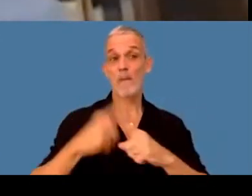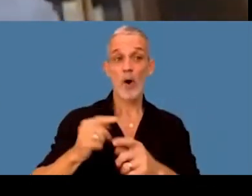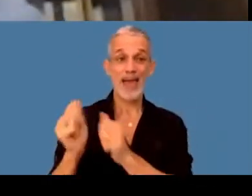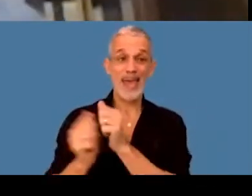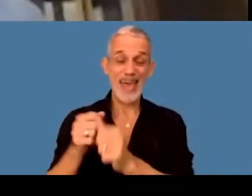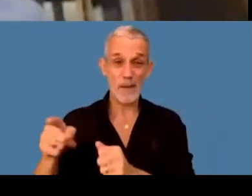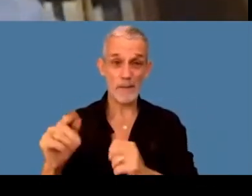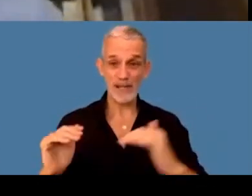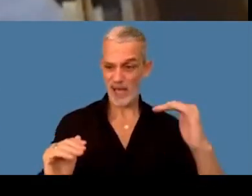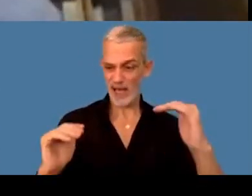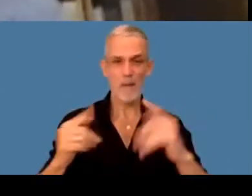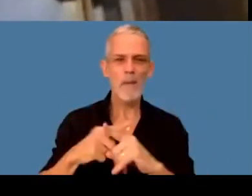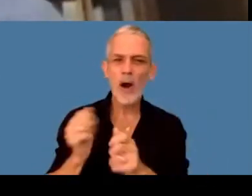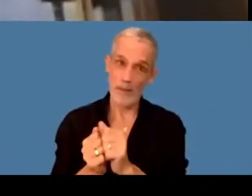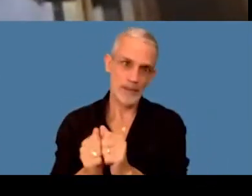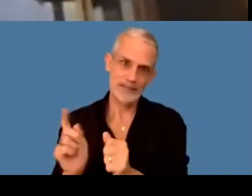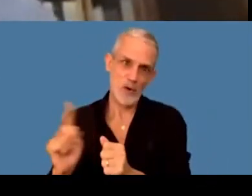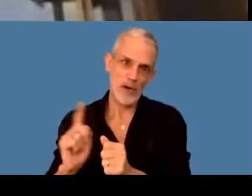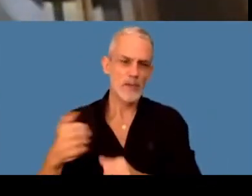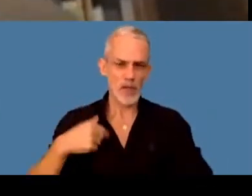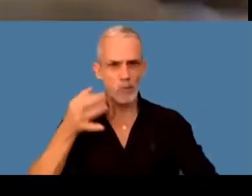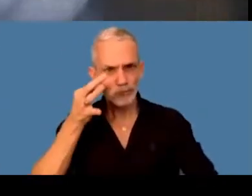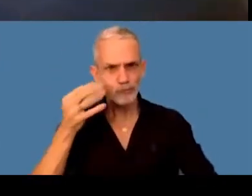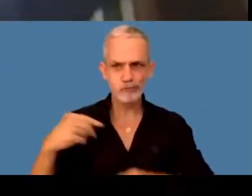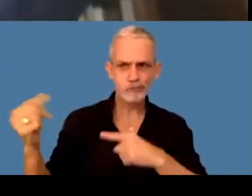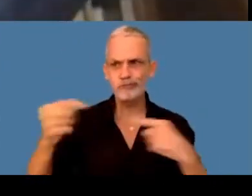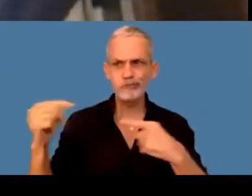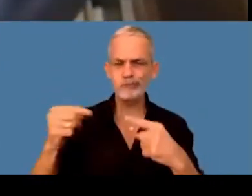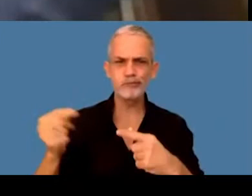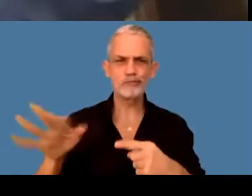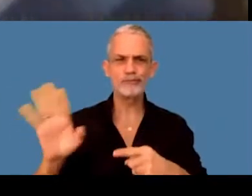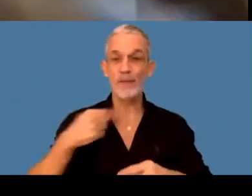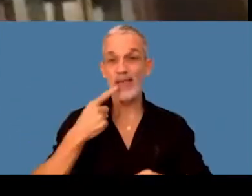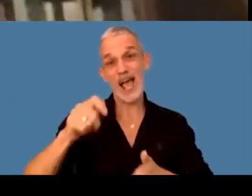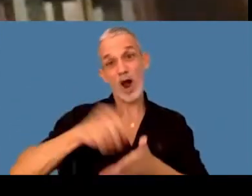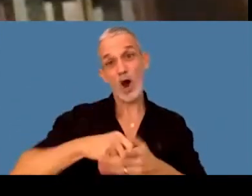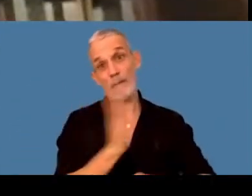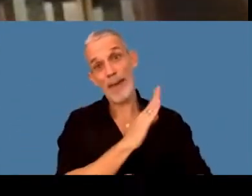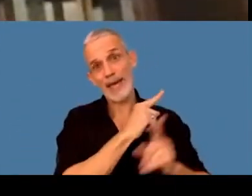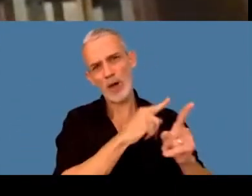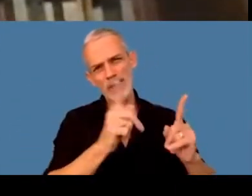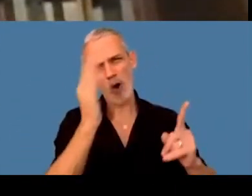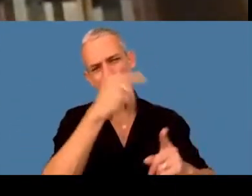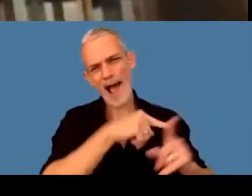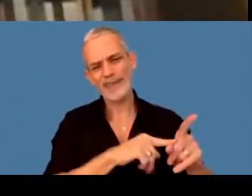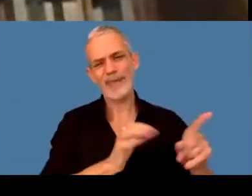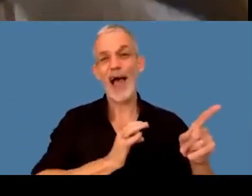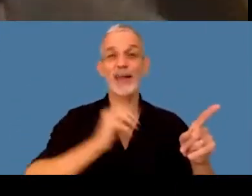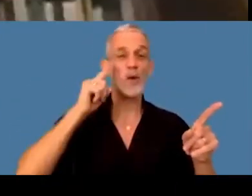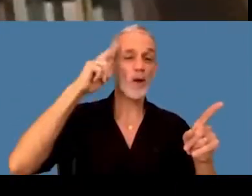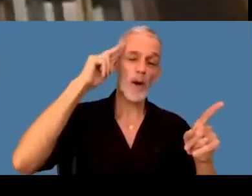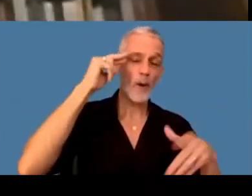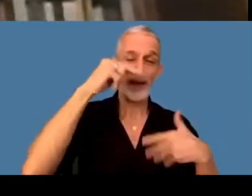por empresa, porque he estado en muchos conflictos donde venían y decían el convenio o el acuerdo del año